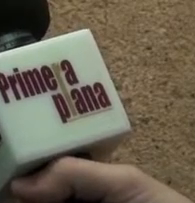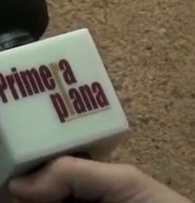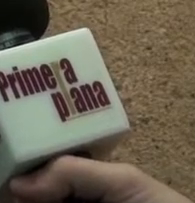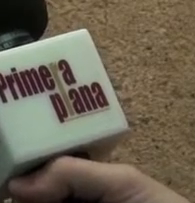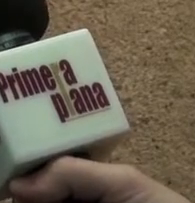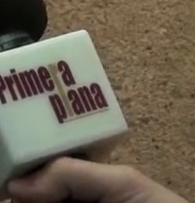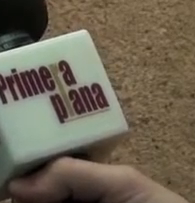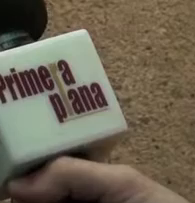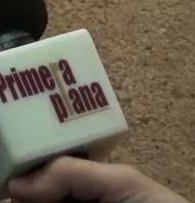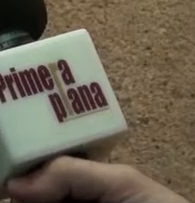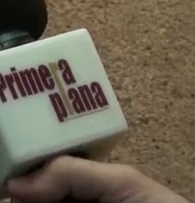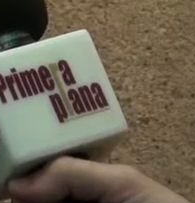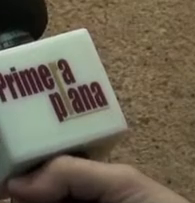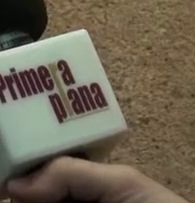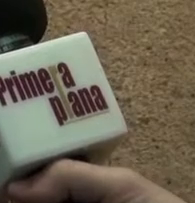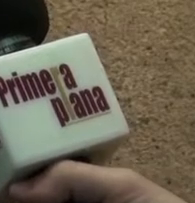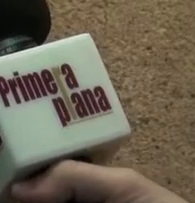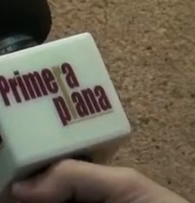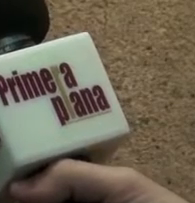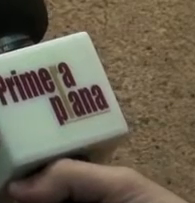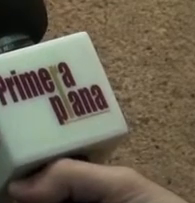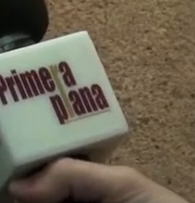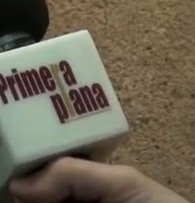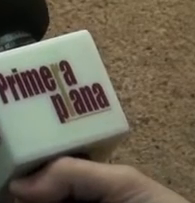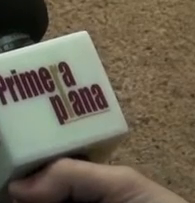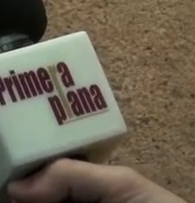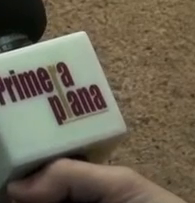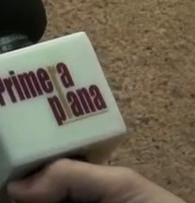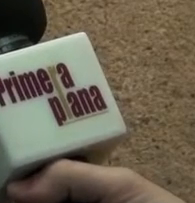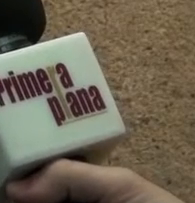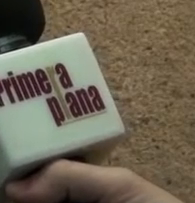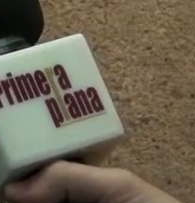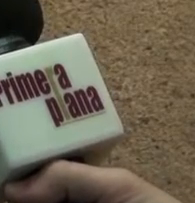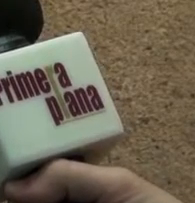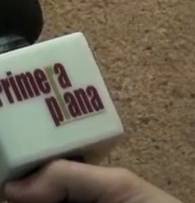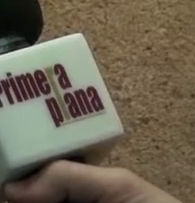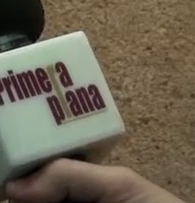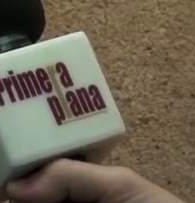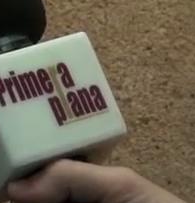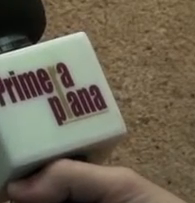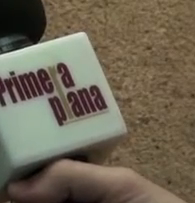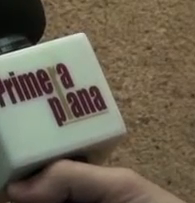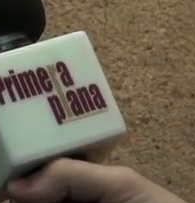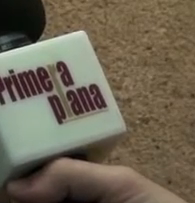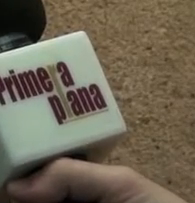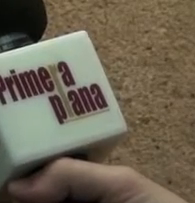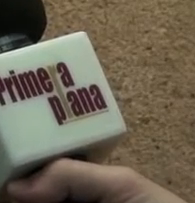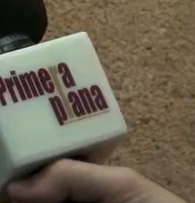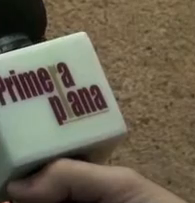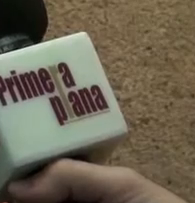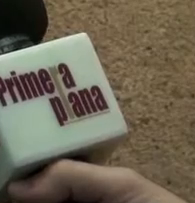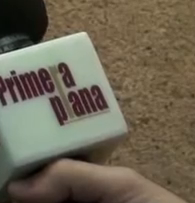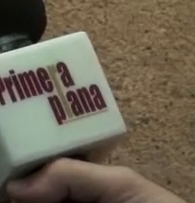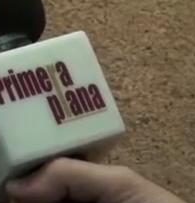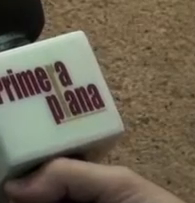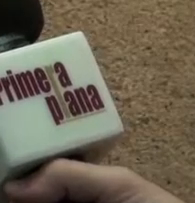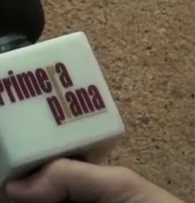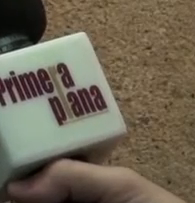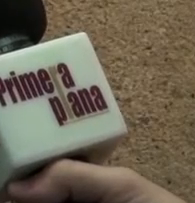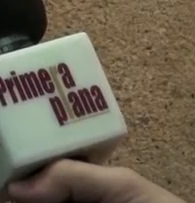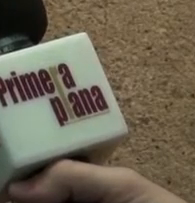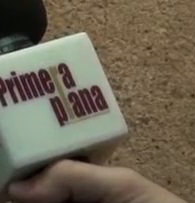cosa y que, insisto, somete a decisiones políticas de mayoría lo que es